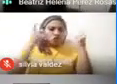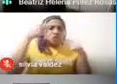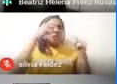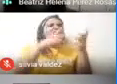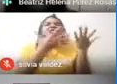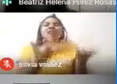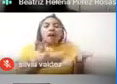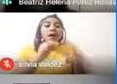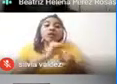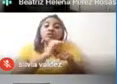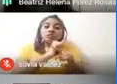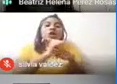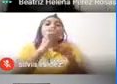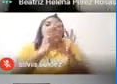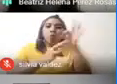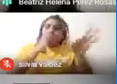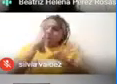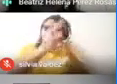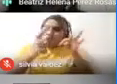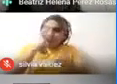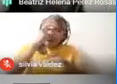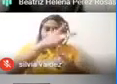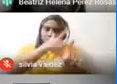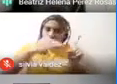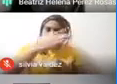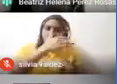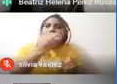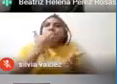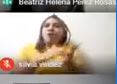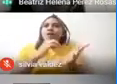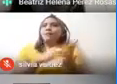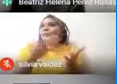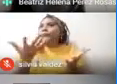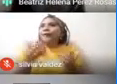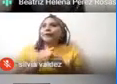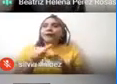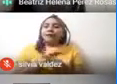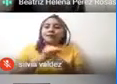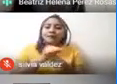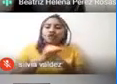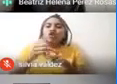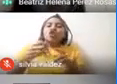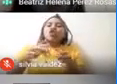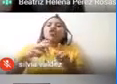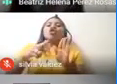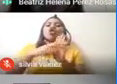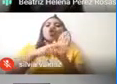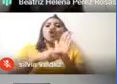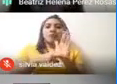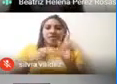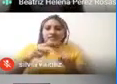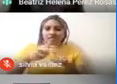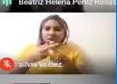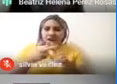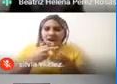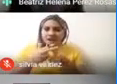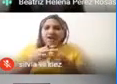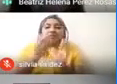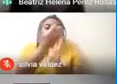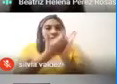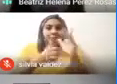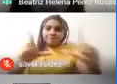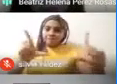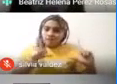un ejercicio de sostenibilidad. Y, por ejemplo, han adoptado ejercicios de norma técnica sectorial en turismo, en certificarse